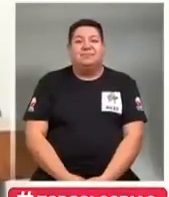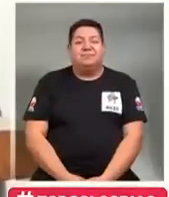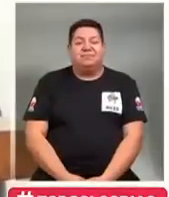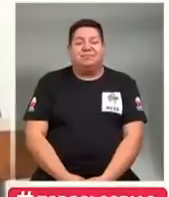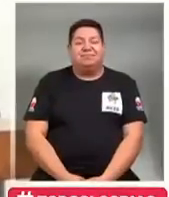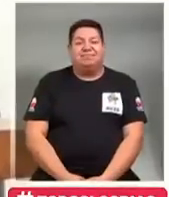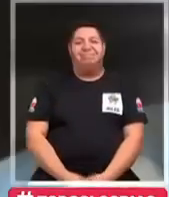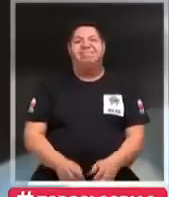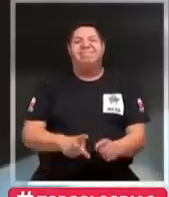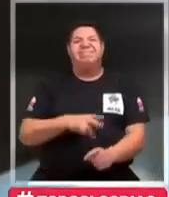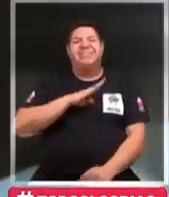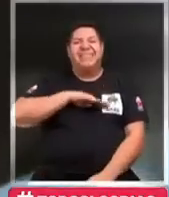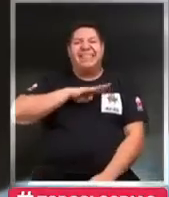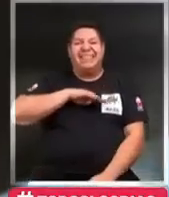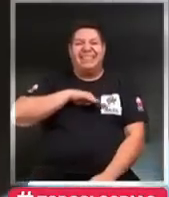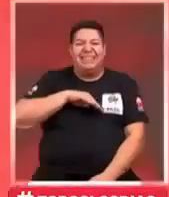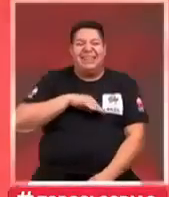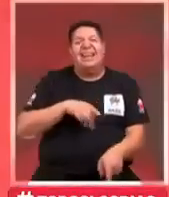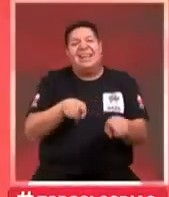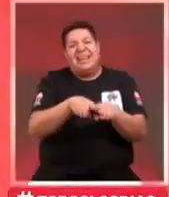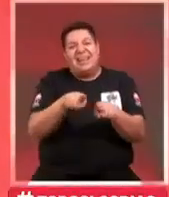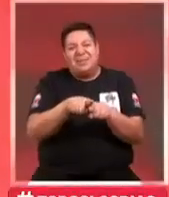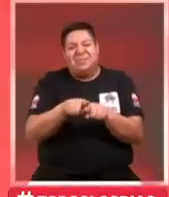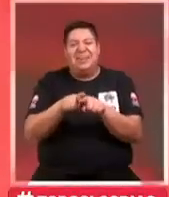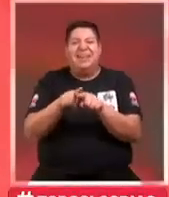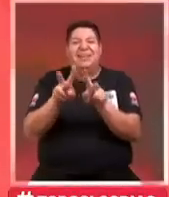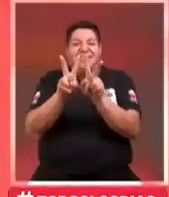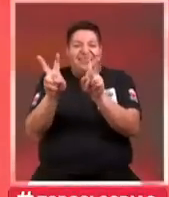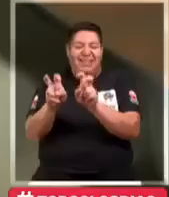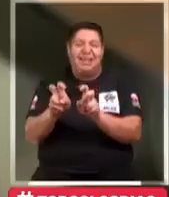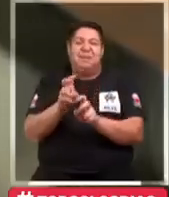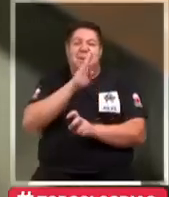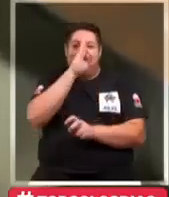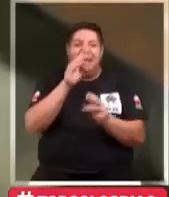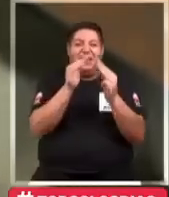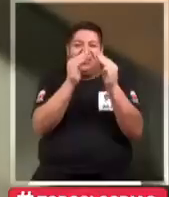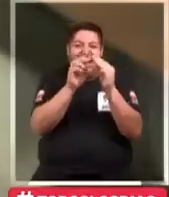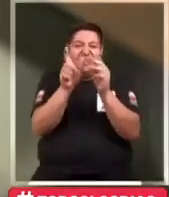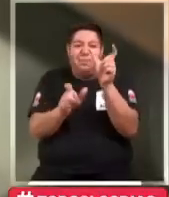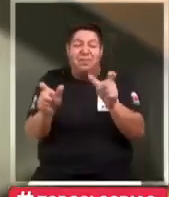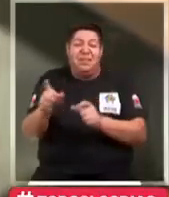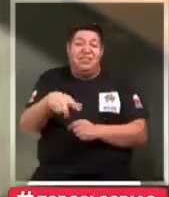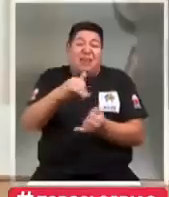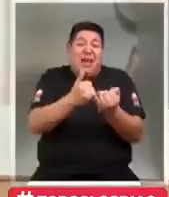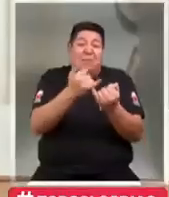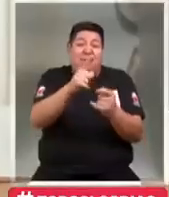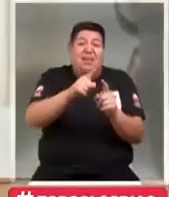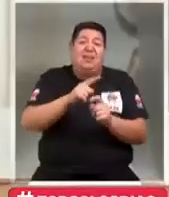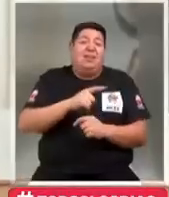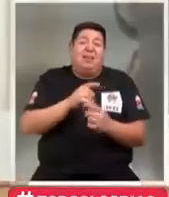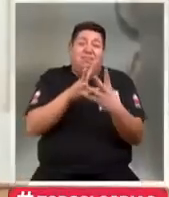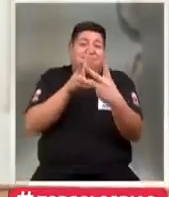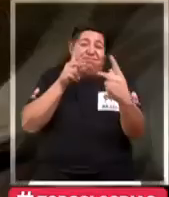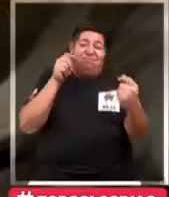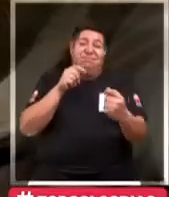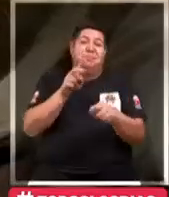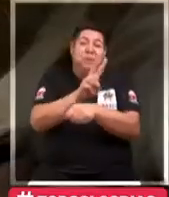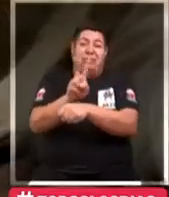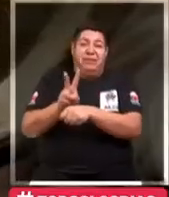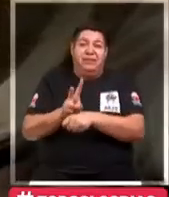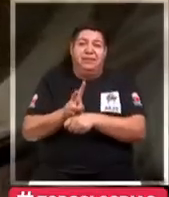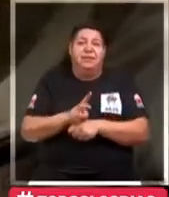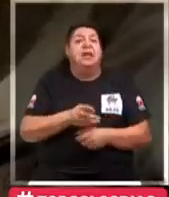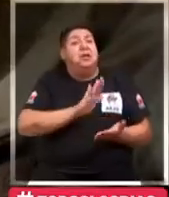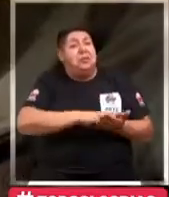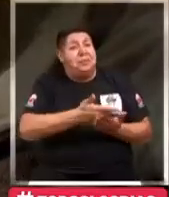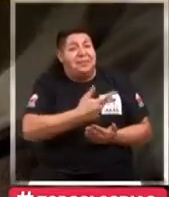extraño mucho. Mis hermanos, mi perro, mis vecinos, mis amigos, mis profesores, todo. ¿Cómo está,